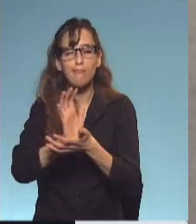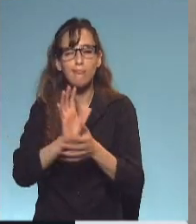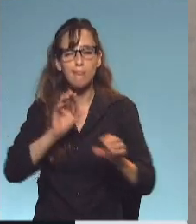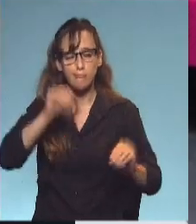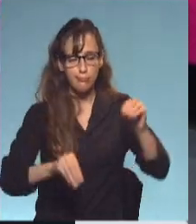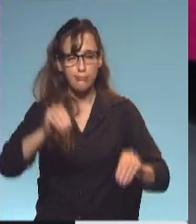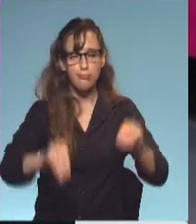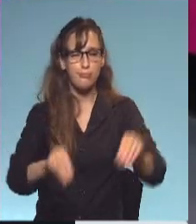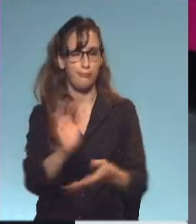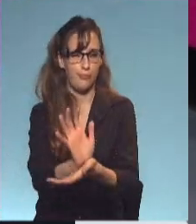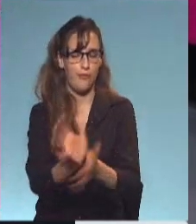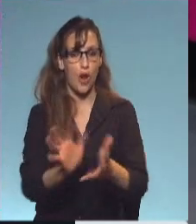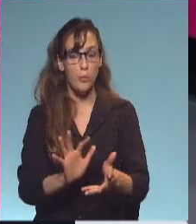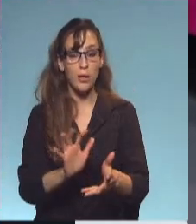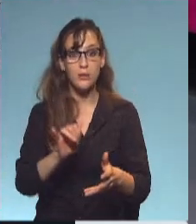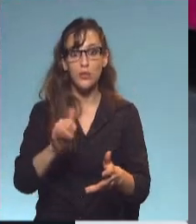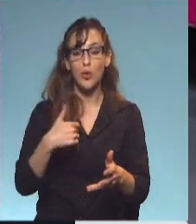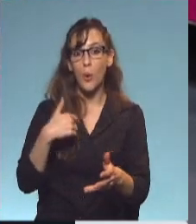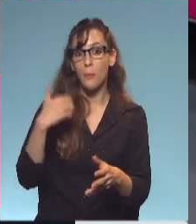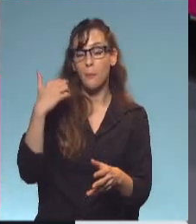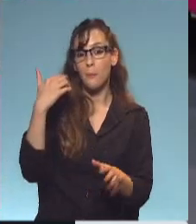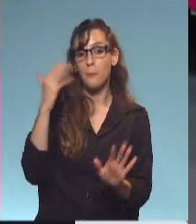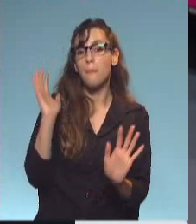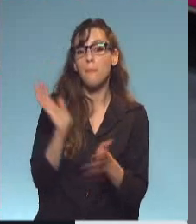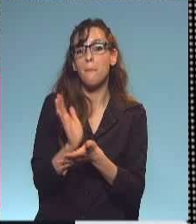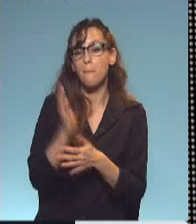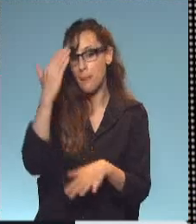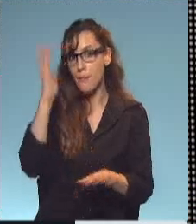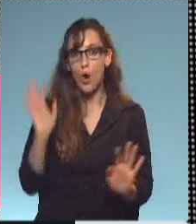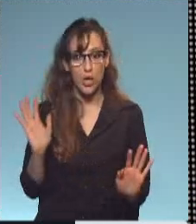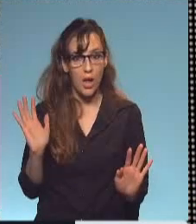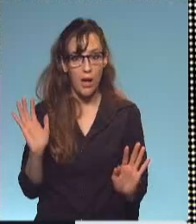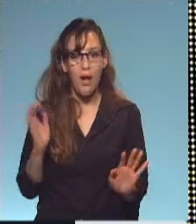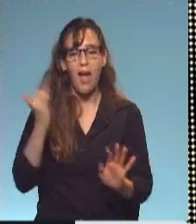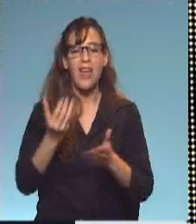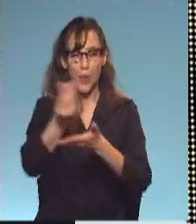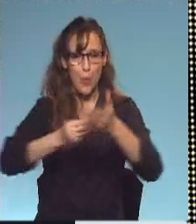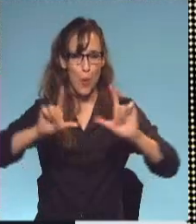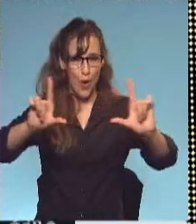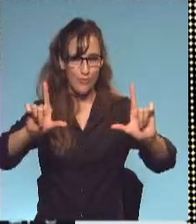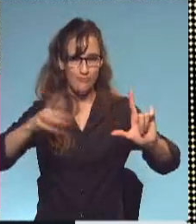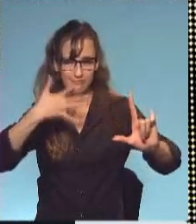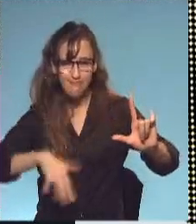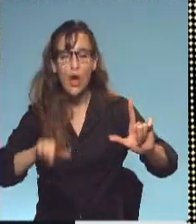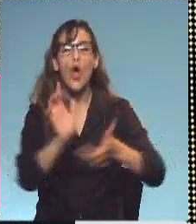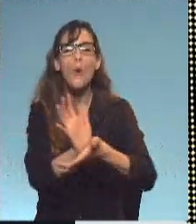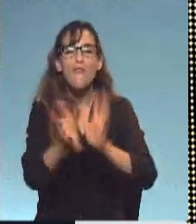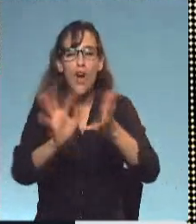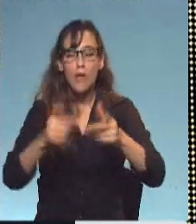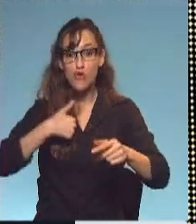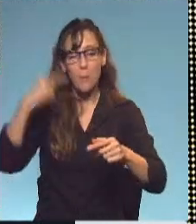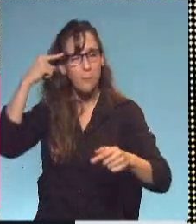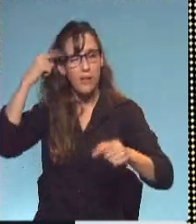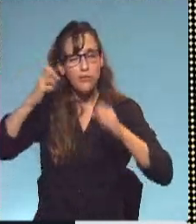objetos prememorizados, que son como las habitaciones de mi palacio. Por eso se llama Palacio de la Memoria, hay una representación ahí, vemos. Es como si yo en mi cabeza tuviera varias